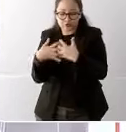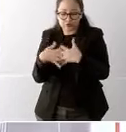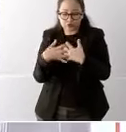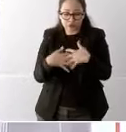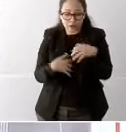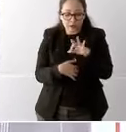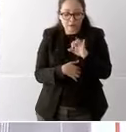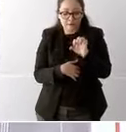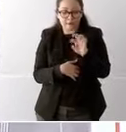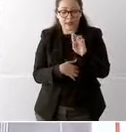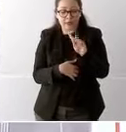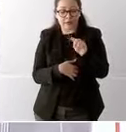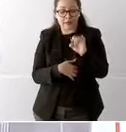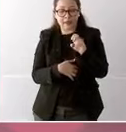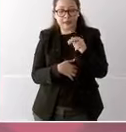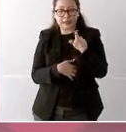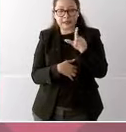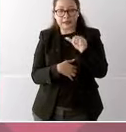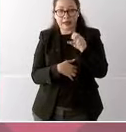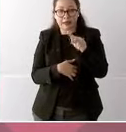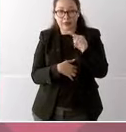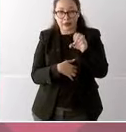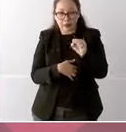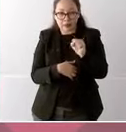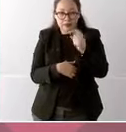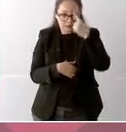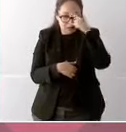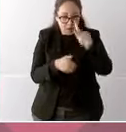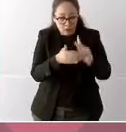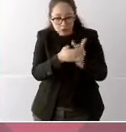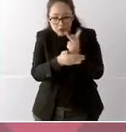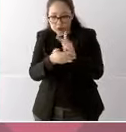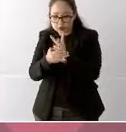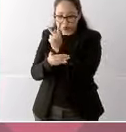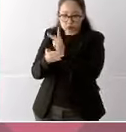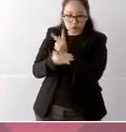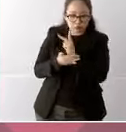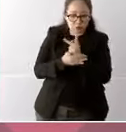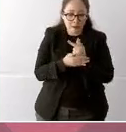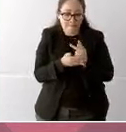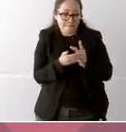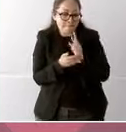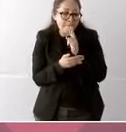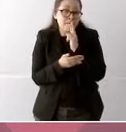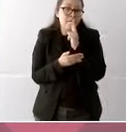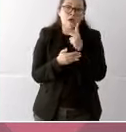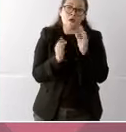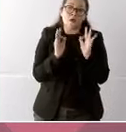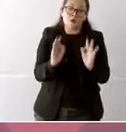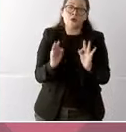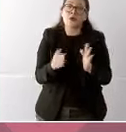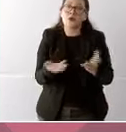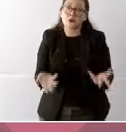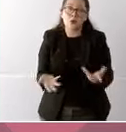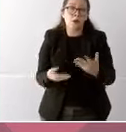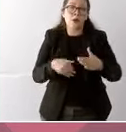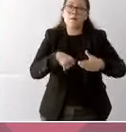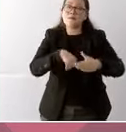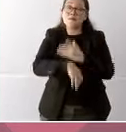Necesitamos eso, tener más fertilizantes, porque